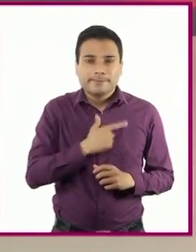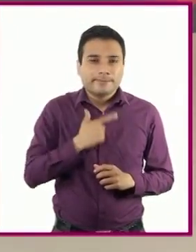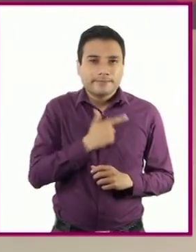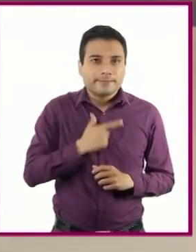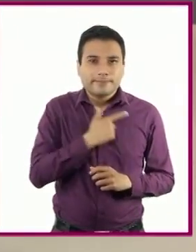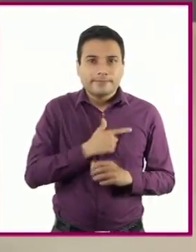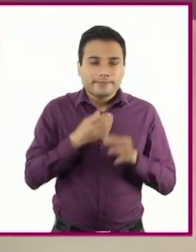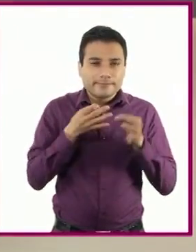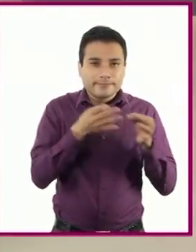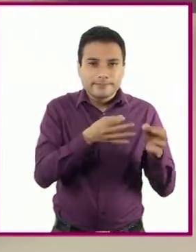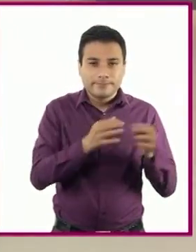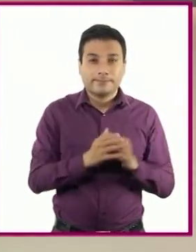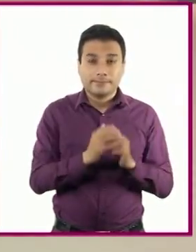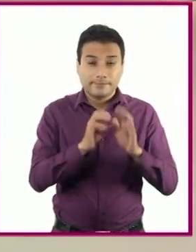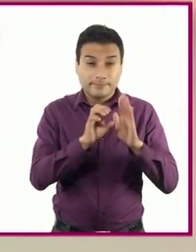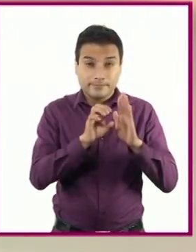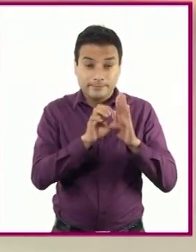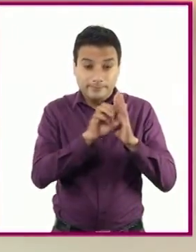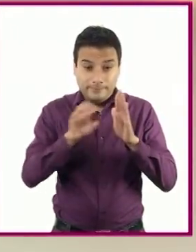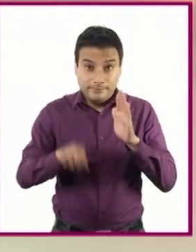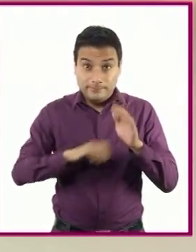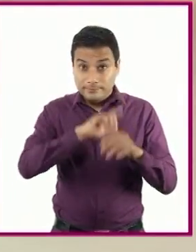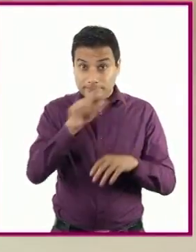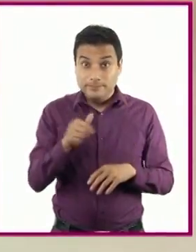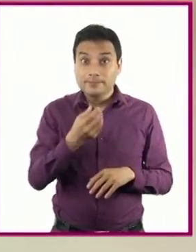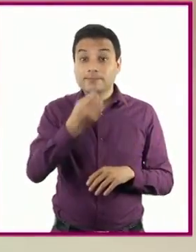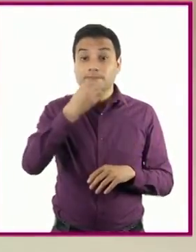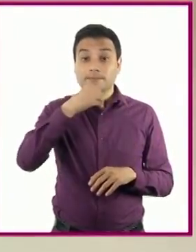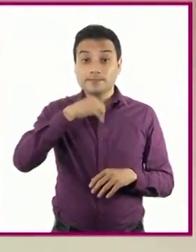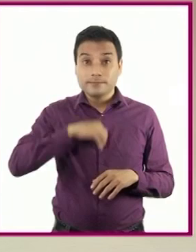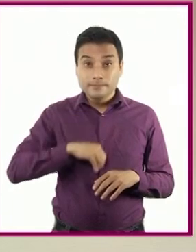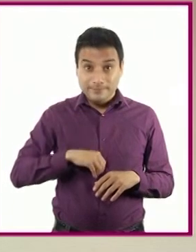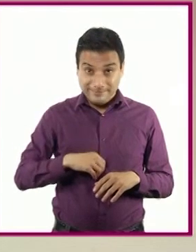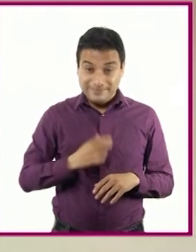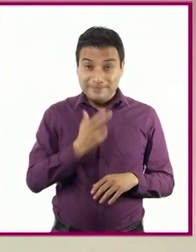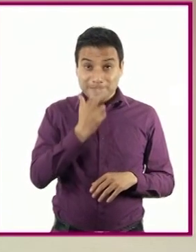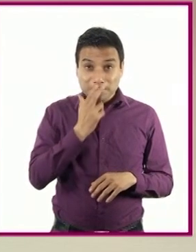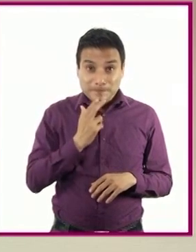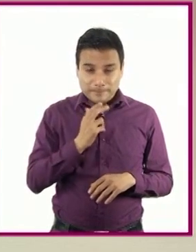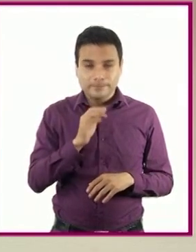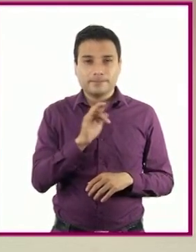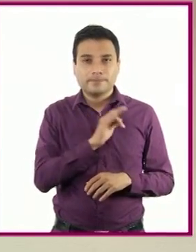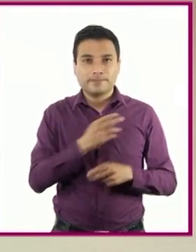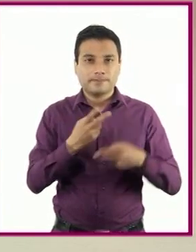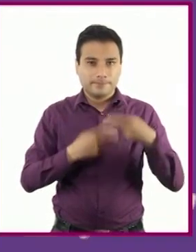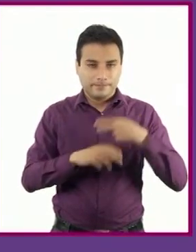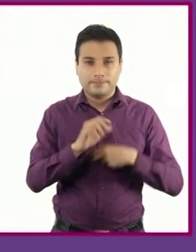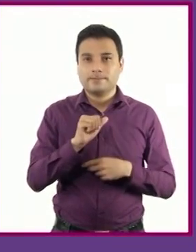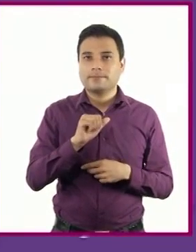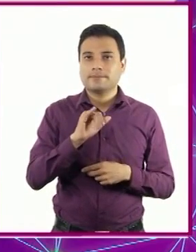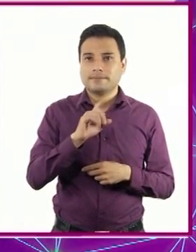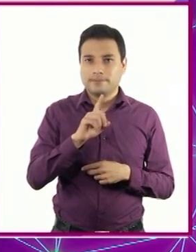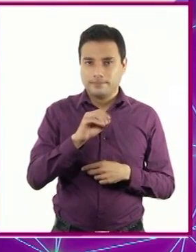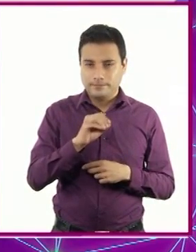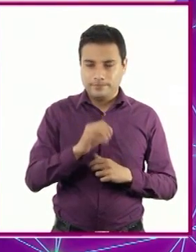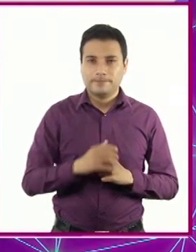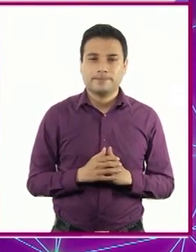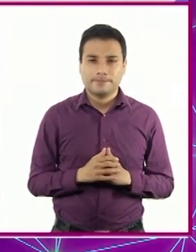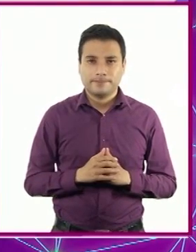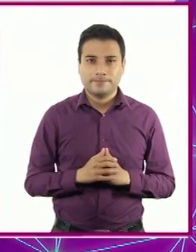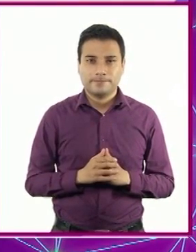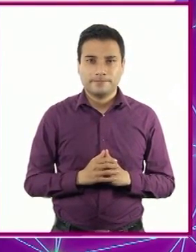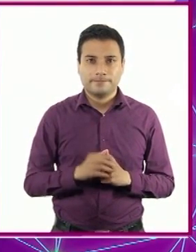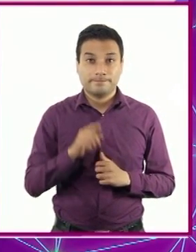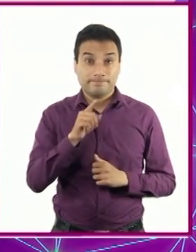embargo, una vez que llegan al estómago por las reacciones químicas, generan sustancias ácidas. Para fortalecer